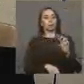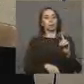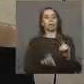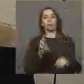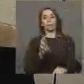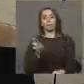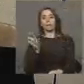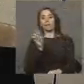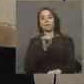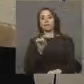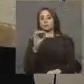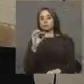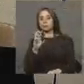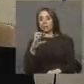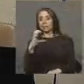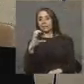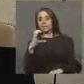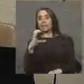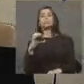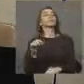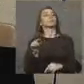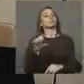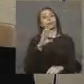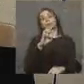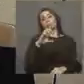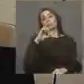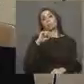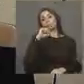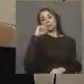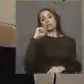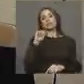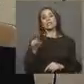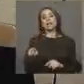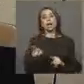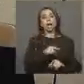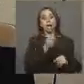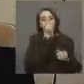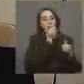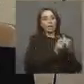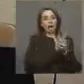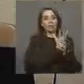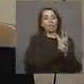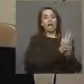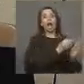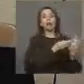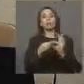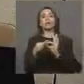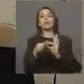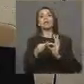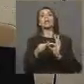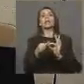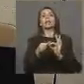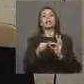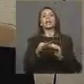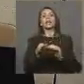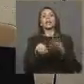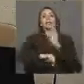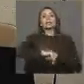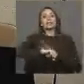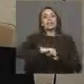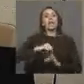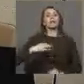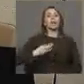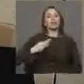al Partido Radical que va en una lista con el MAS y la izquierda ciudadana. En ocasiones anteriores,